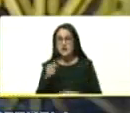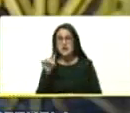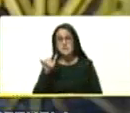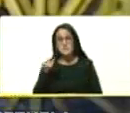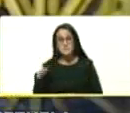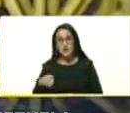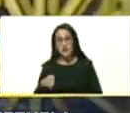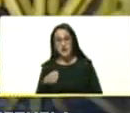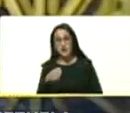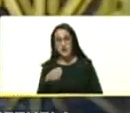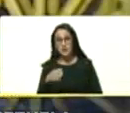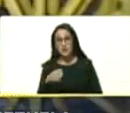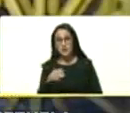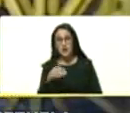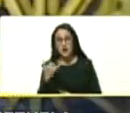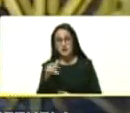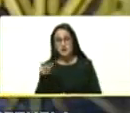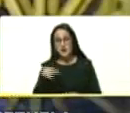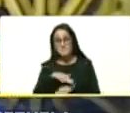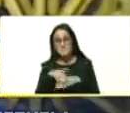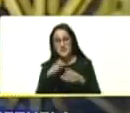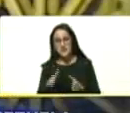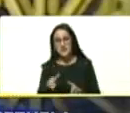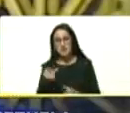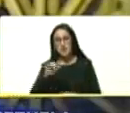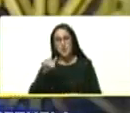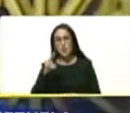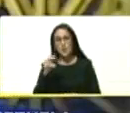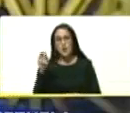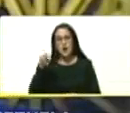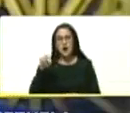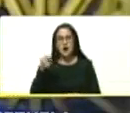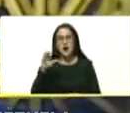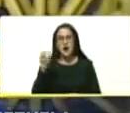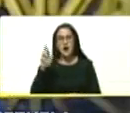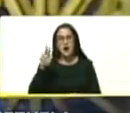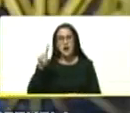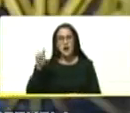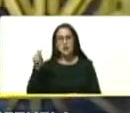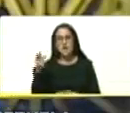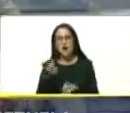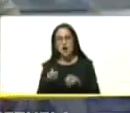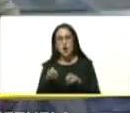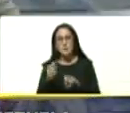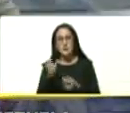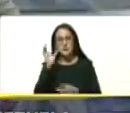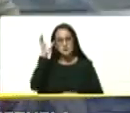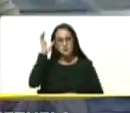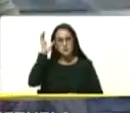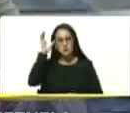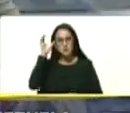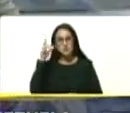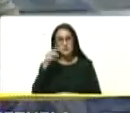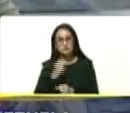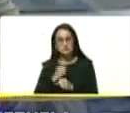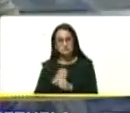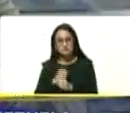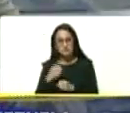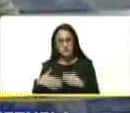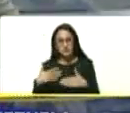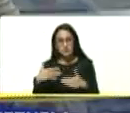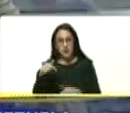pues. Aquí tenemos al ministro Juan Carlos Loyo, economista, que ha estado, bueno, al frente de toda la labor durante este